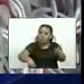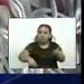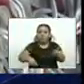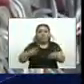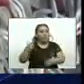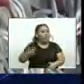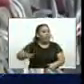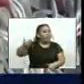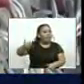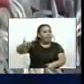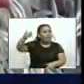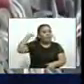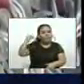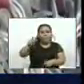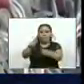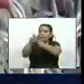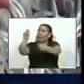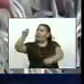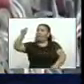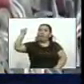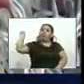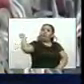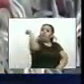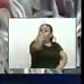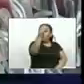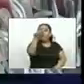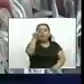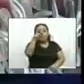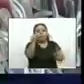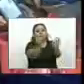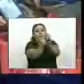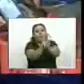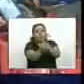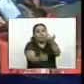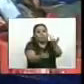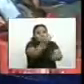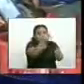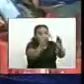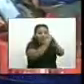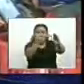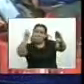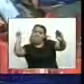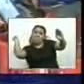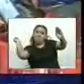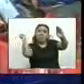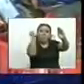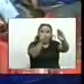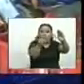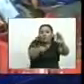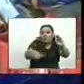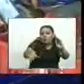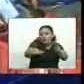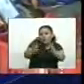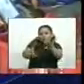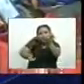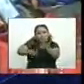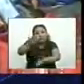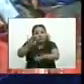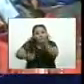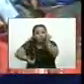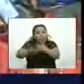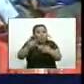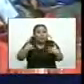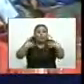varios años los silbadores fueron los que causaron incendios en viviendas y locales, ya que no se puede